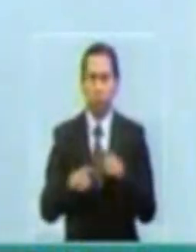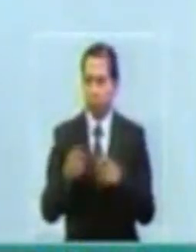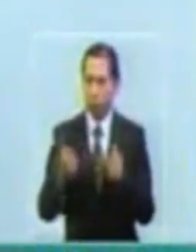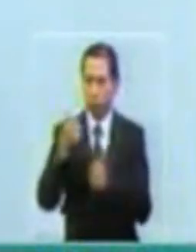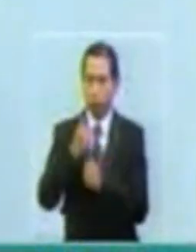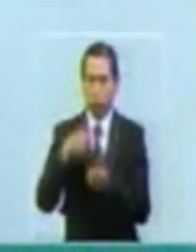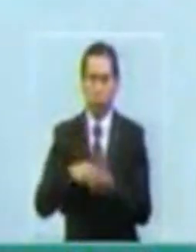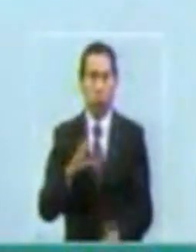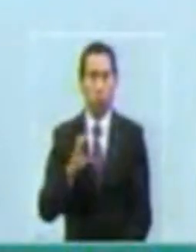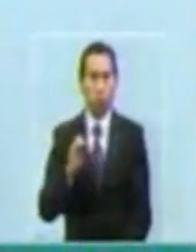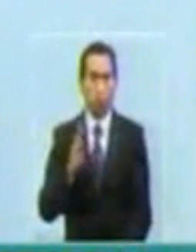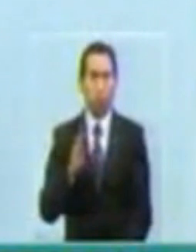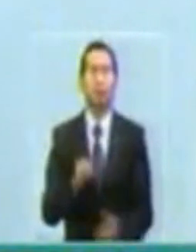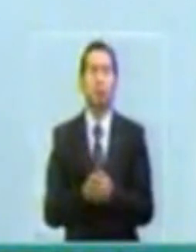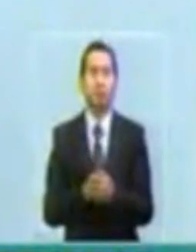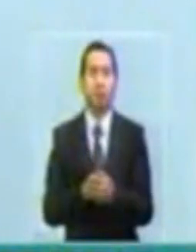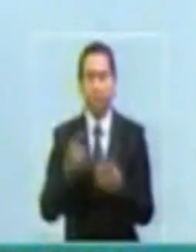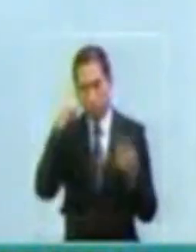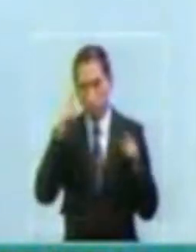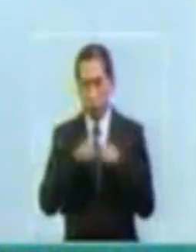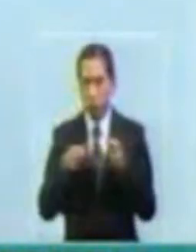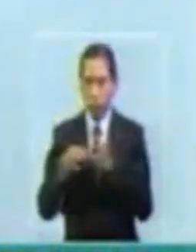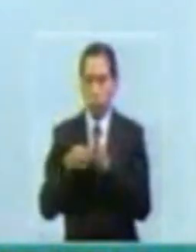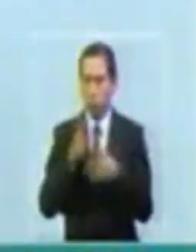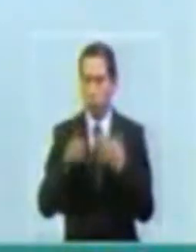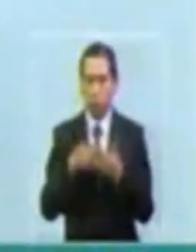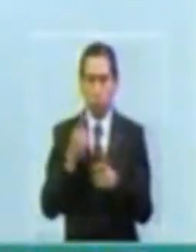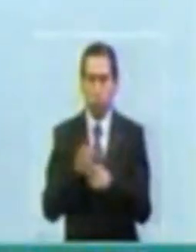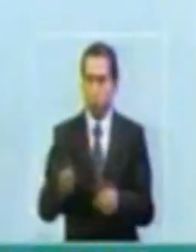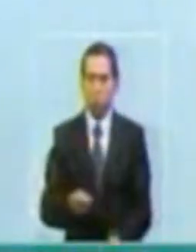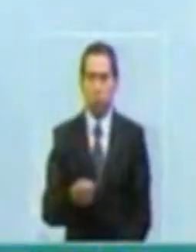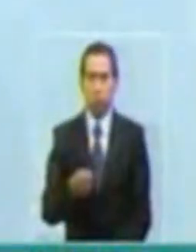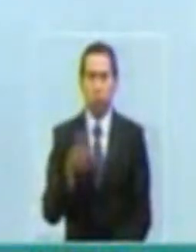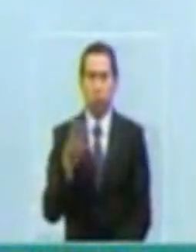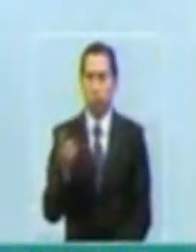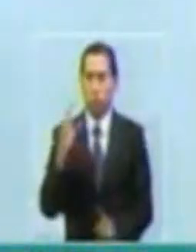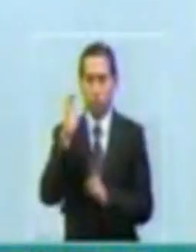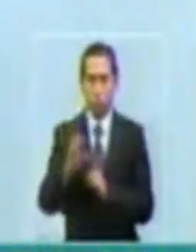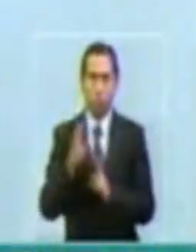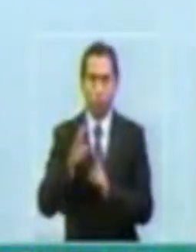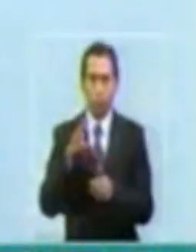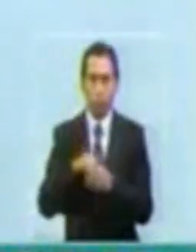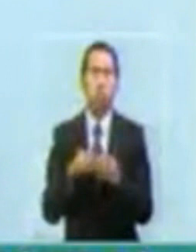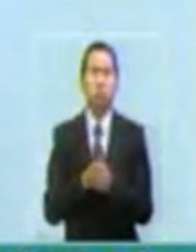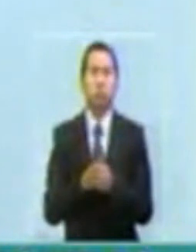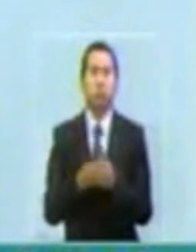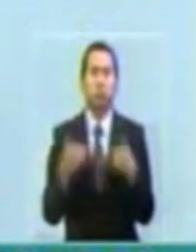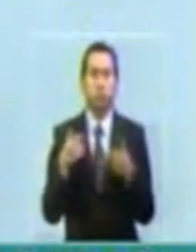de la Central Obrera Boliviana, el Pacto de Unidad en pleno, las tres confederaciones, o cuatro confederaciones, está